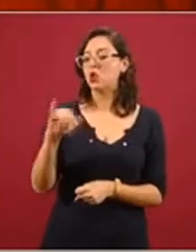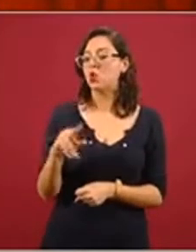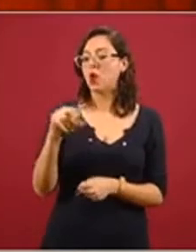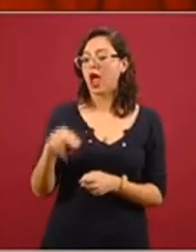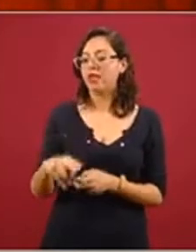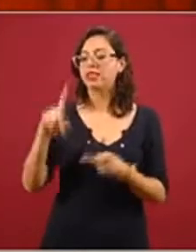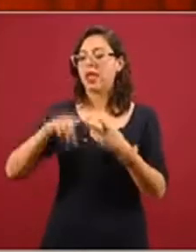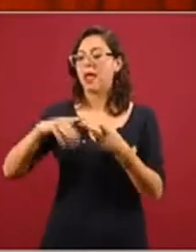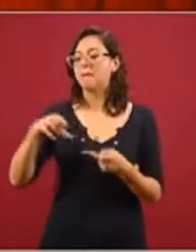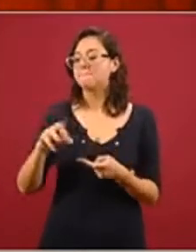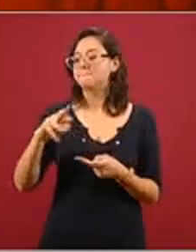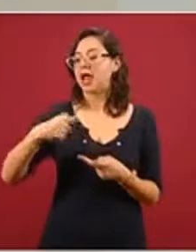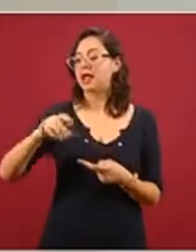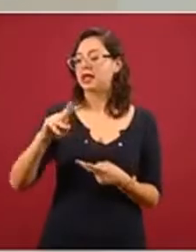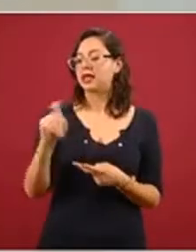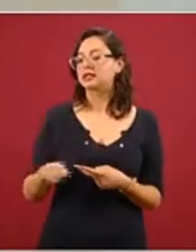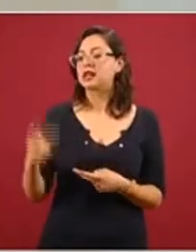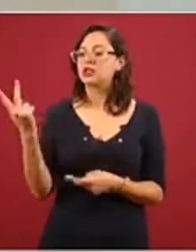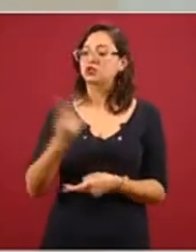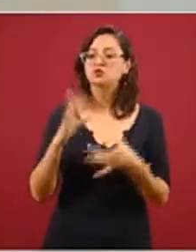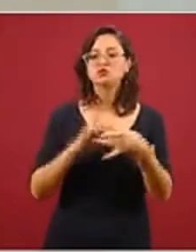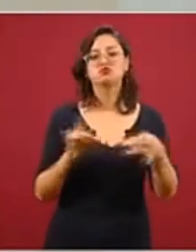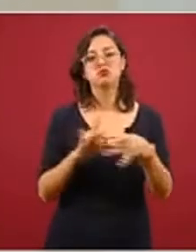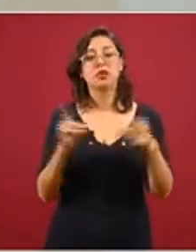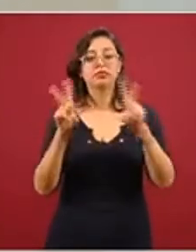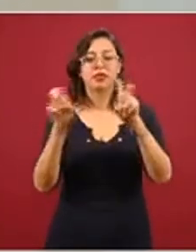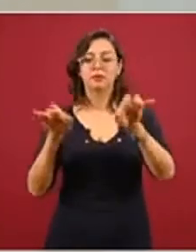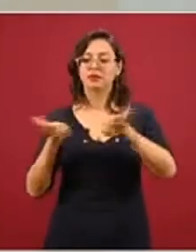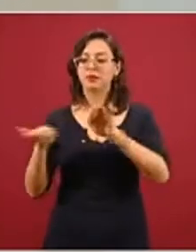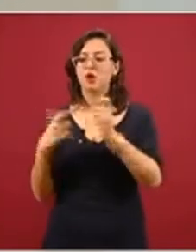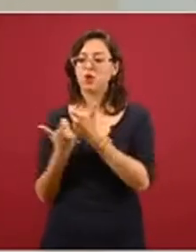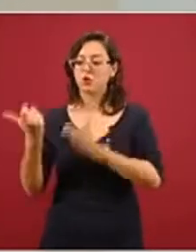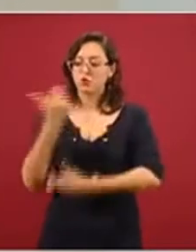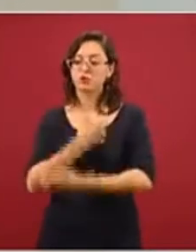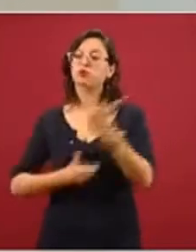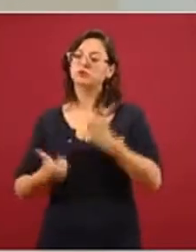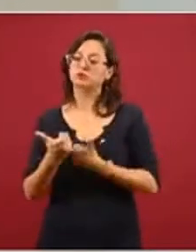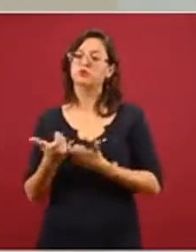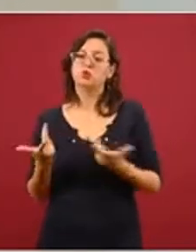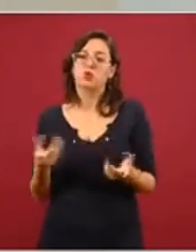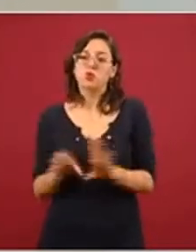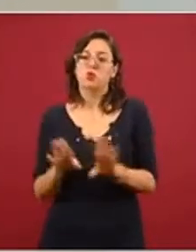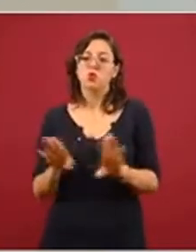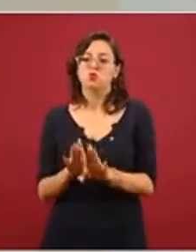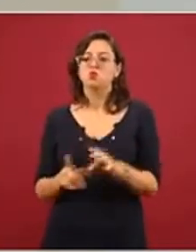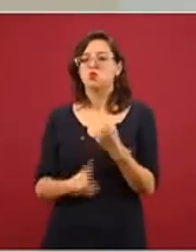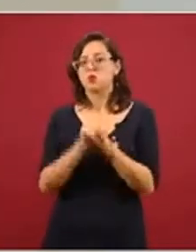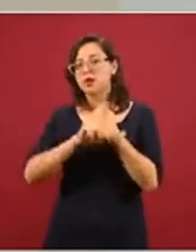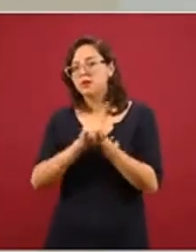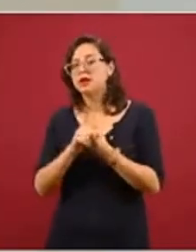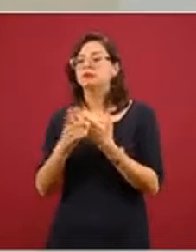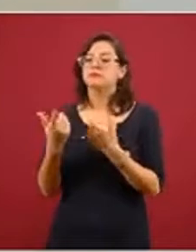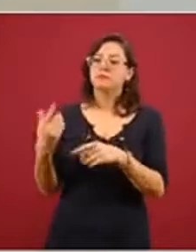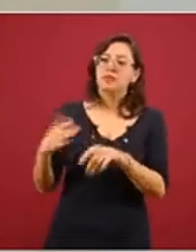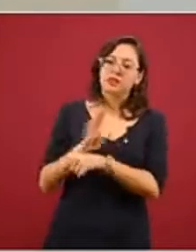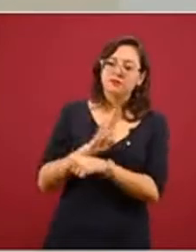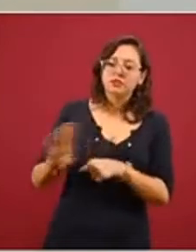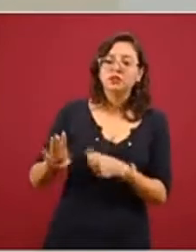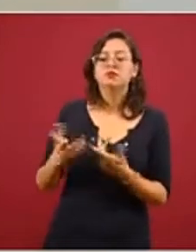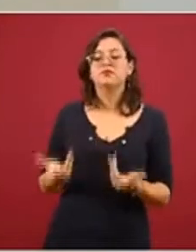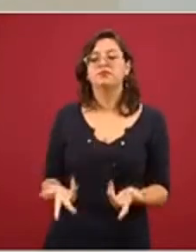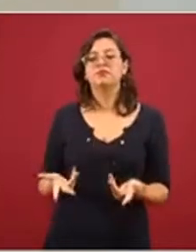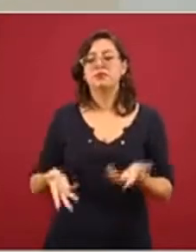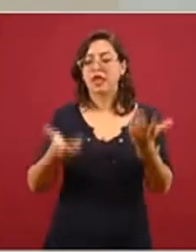implica en el ámbito tanto laboral como económico. Pasamos finalmente a la análisis del